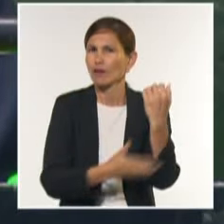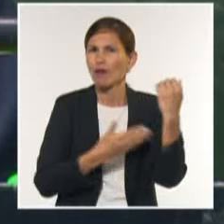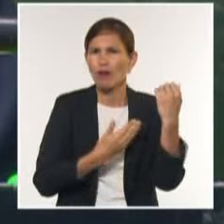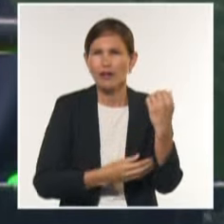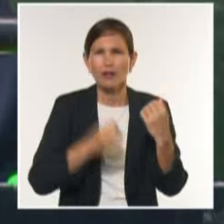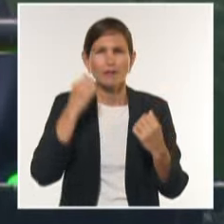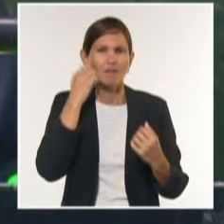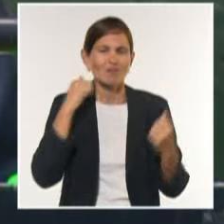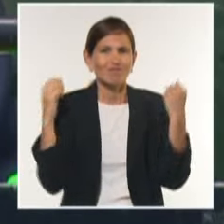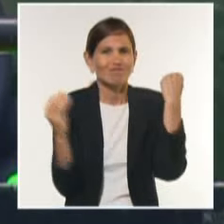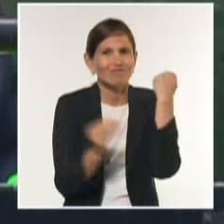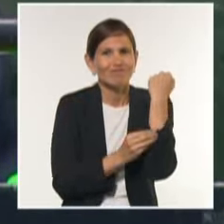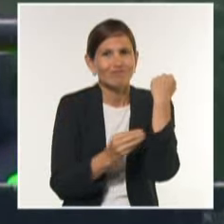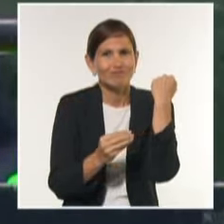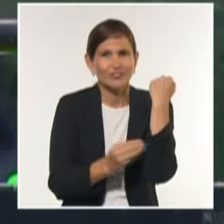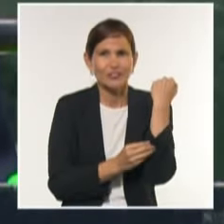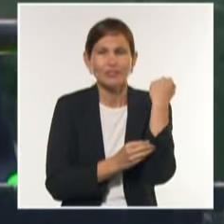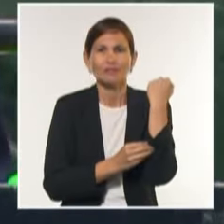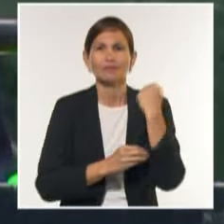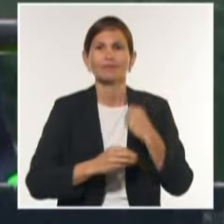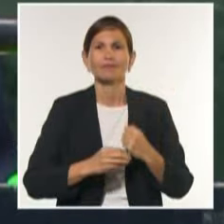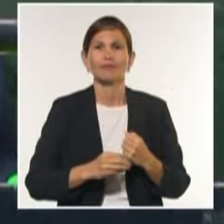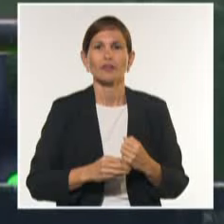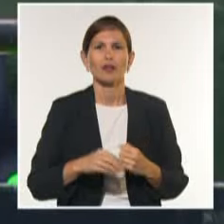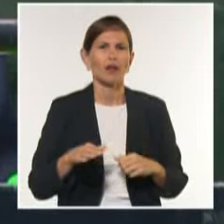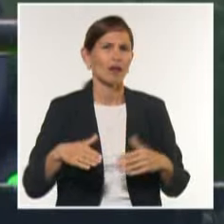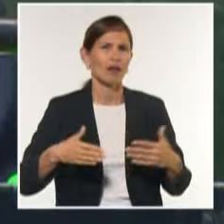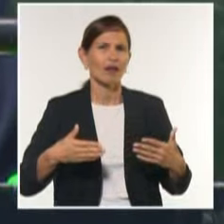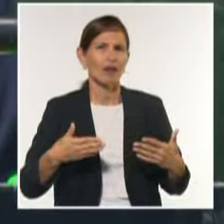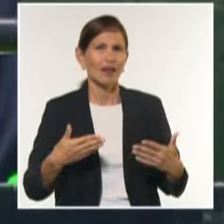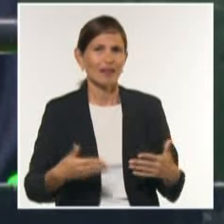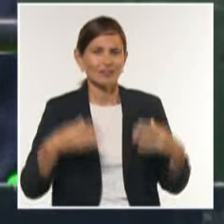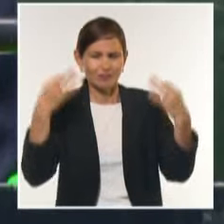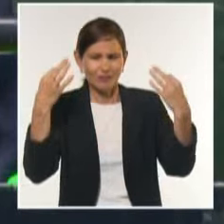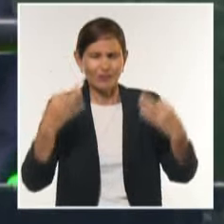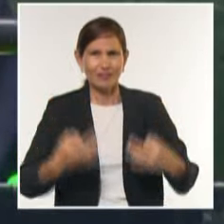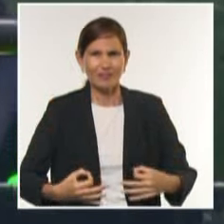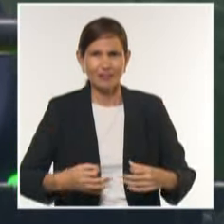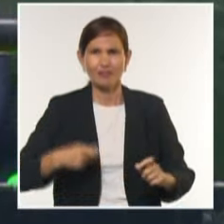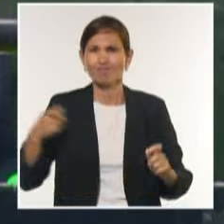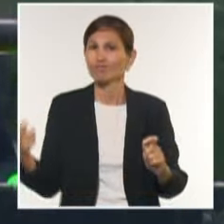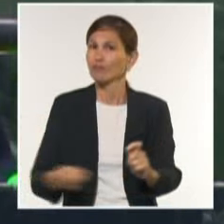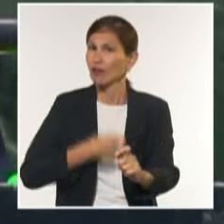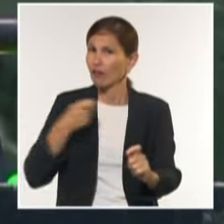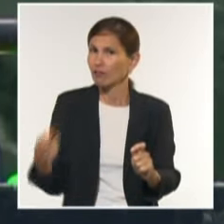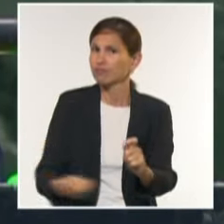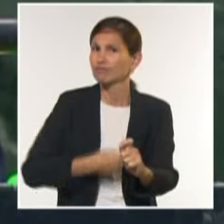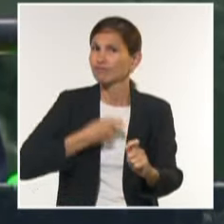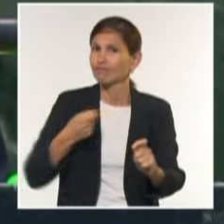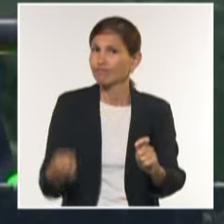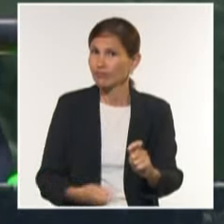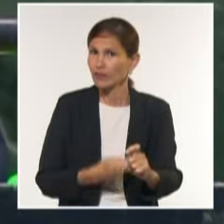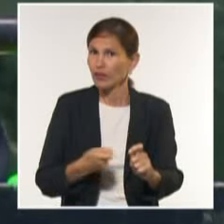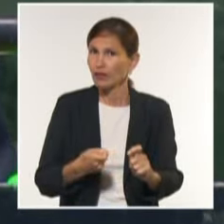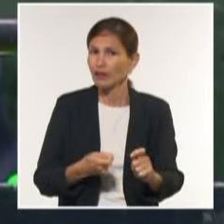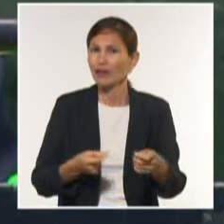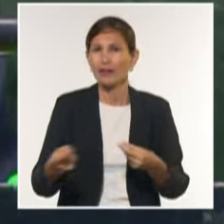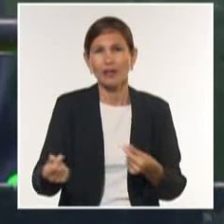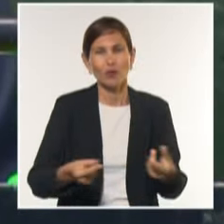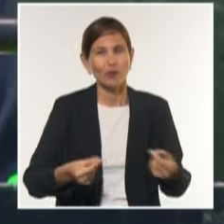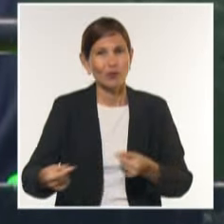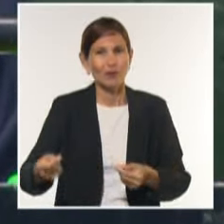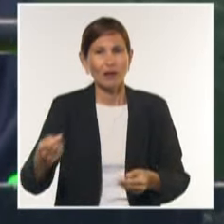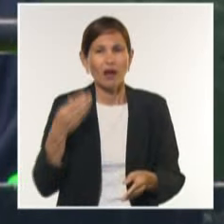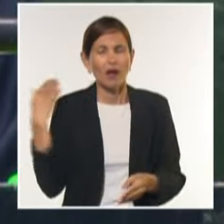endurece en extremo. Se trata de una verdadera guerra económica abarcadora y